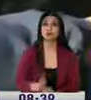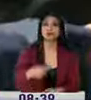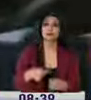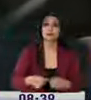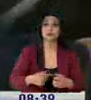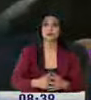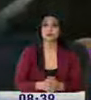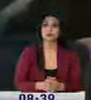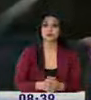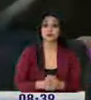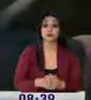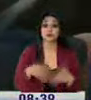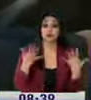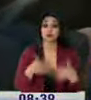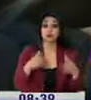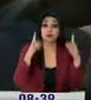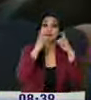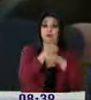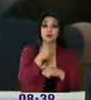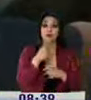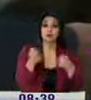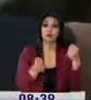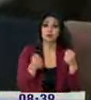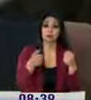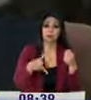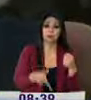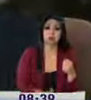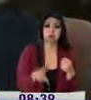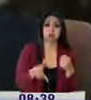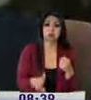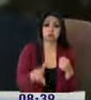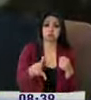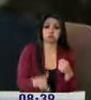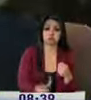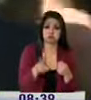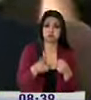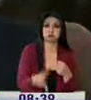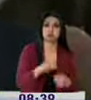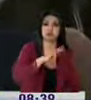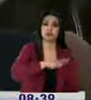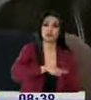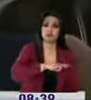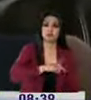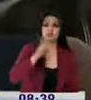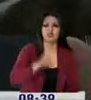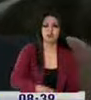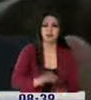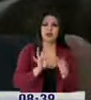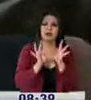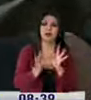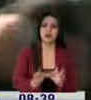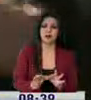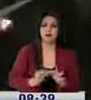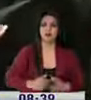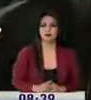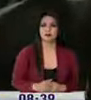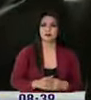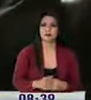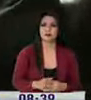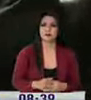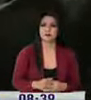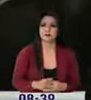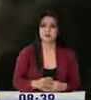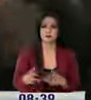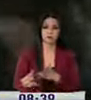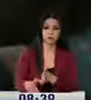ciudad. Ah, un poquito complicado porque se dañan los vehículos. Tendría que el municipio hacer un poquito de arreglos. Y uno